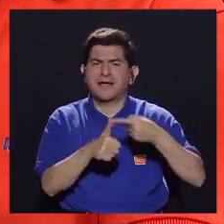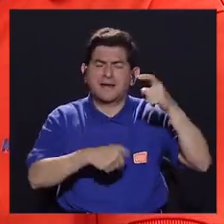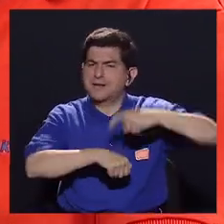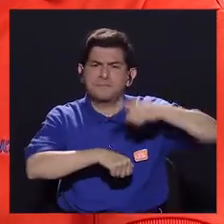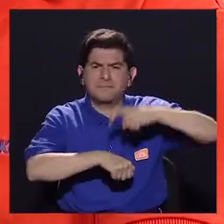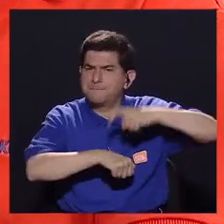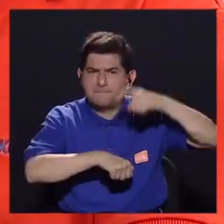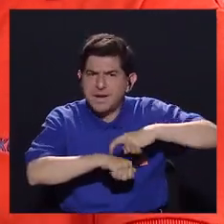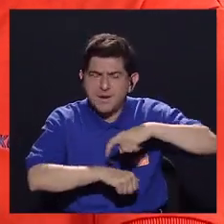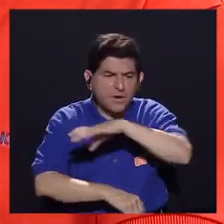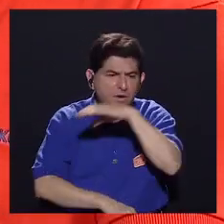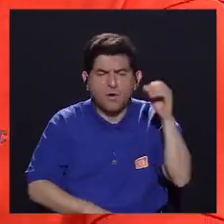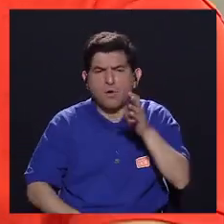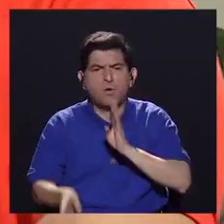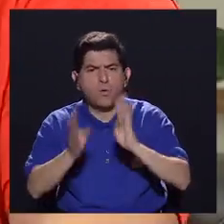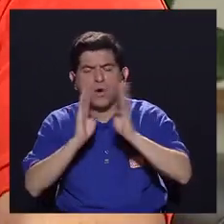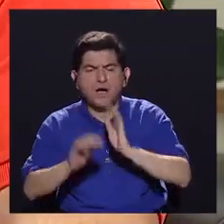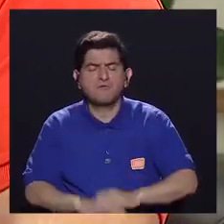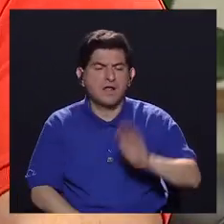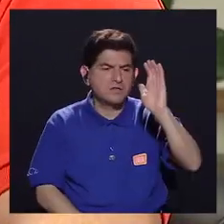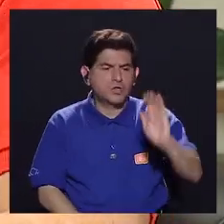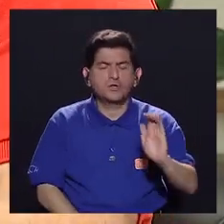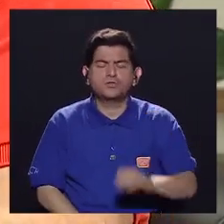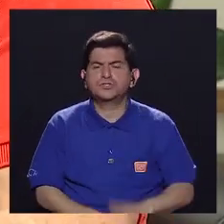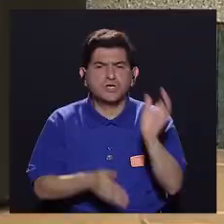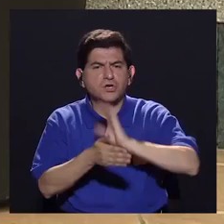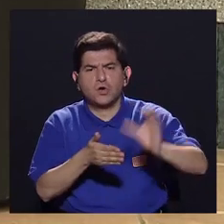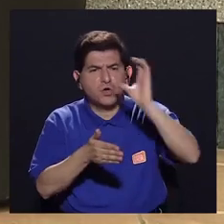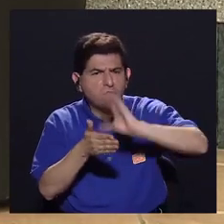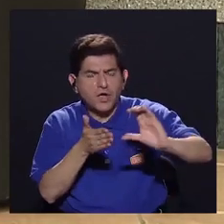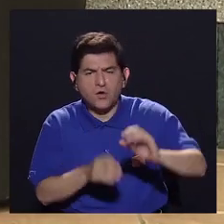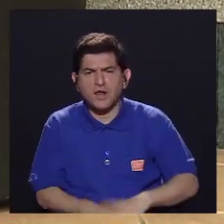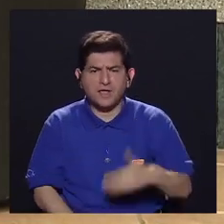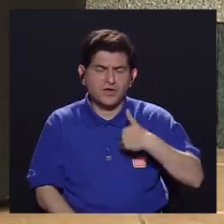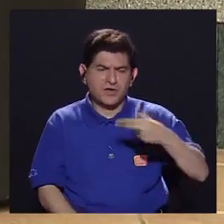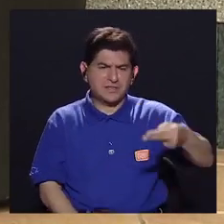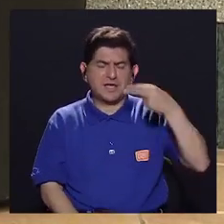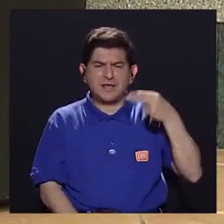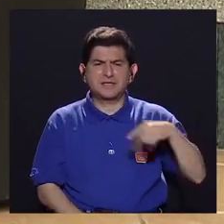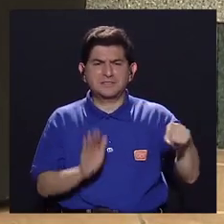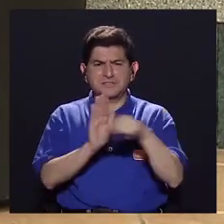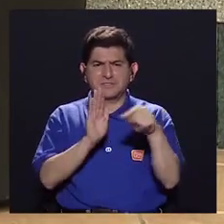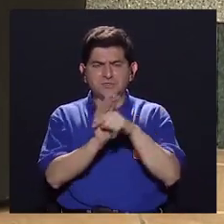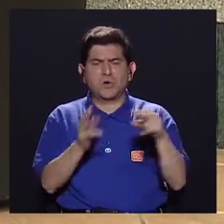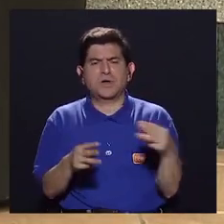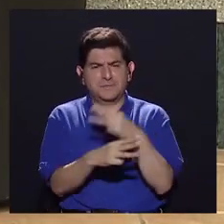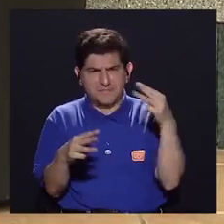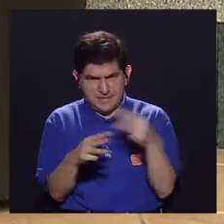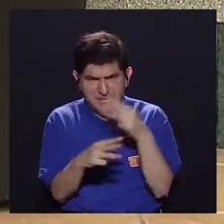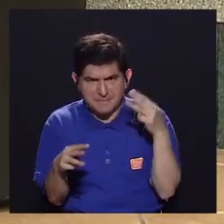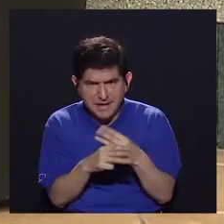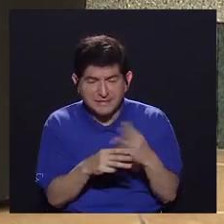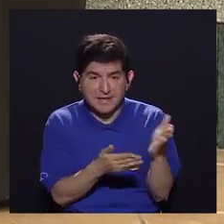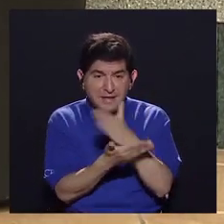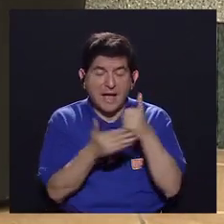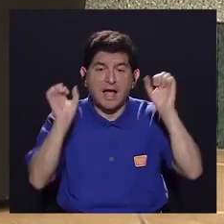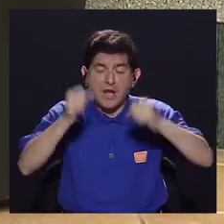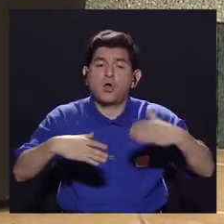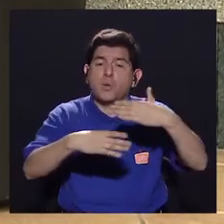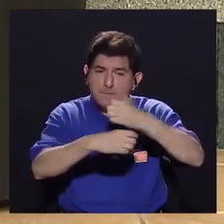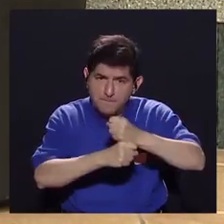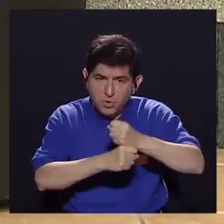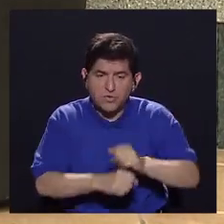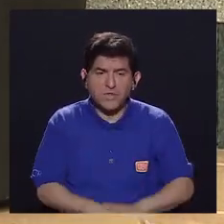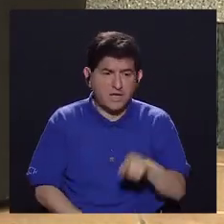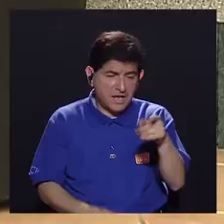el primer momento. O incluso hablando de un chico de cole, de octavo año del colegio, que ha tenido una historia negativa con respecto a las matemáticas. ¿Hay algo que